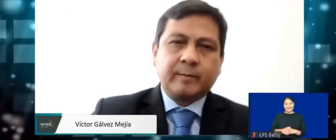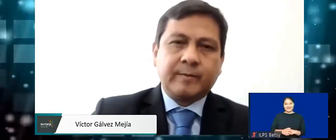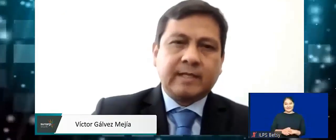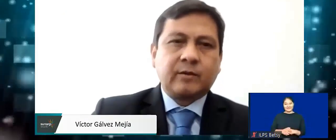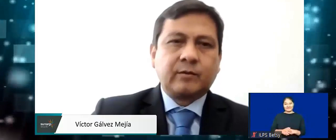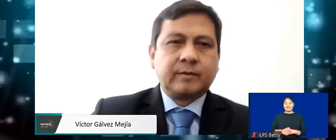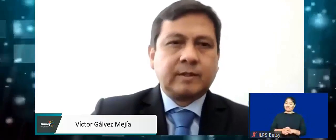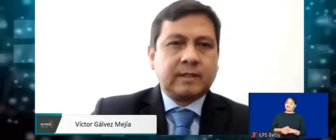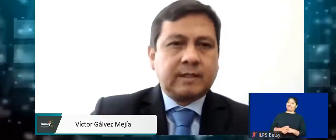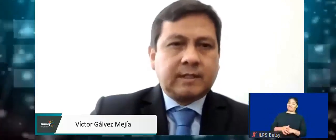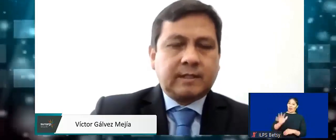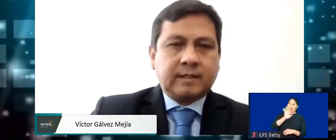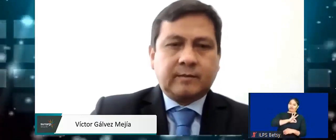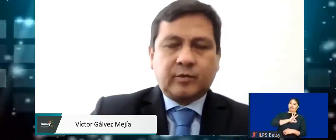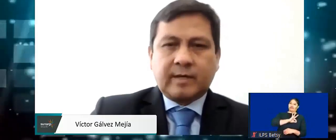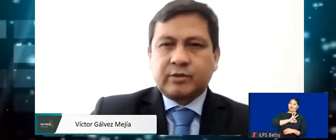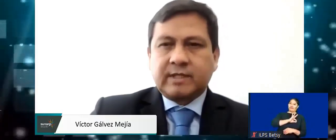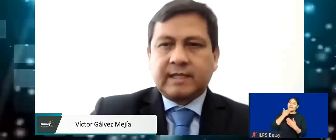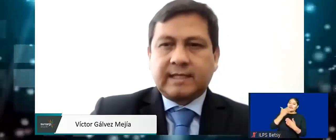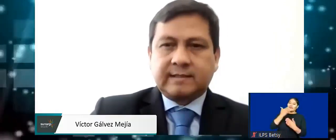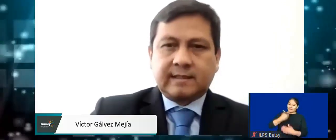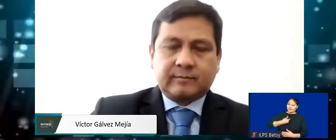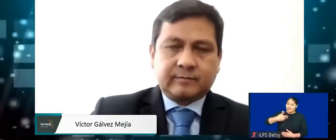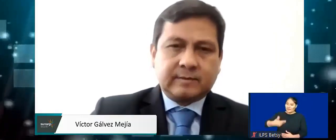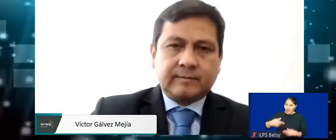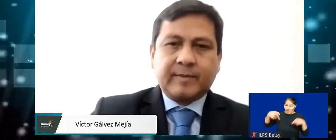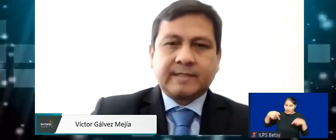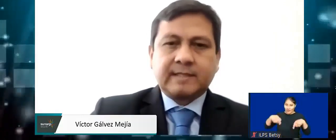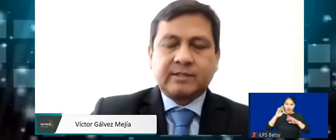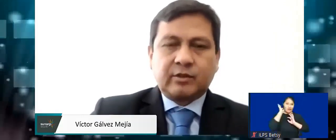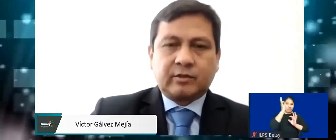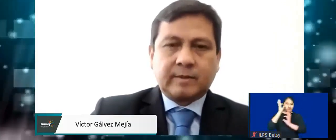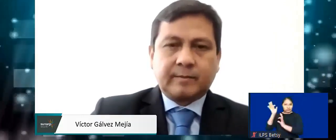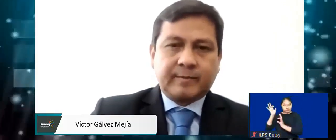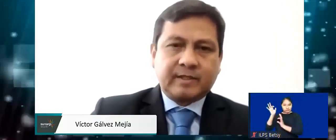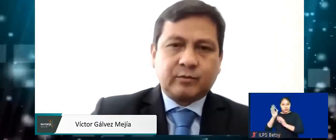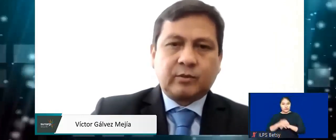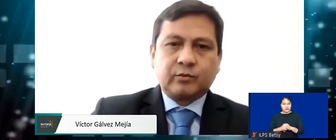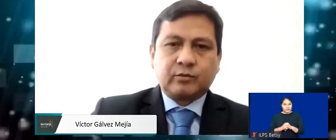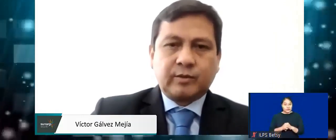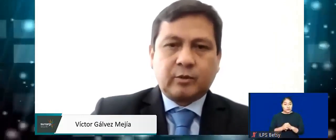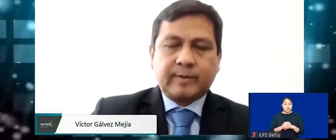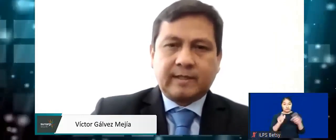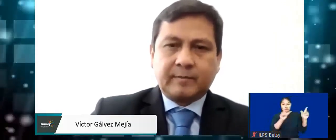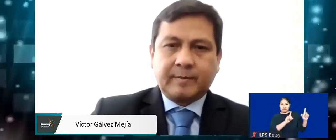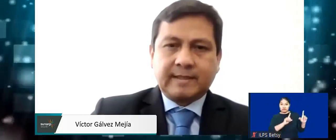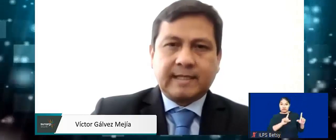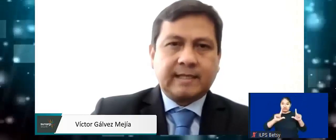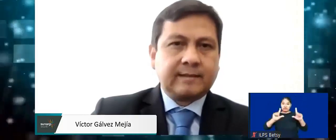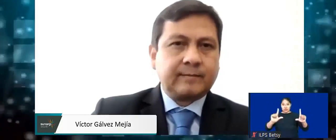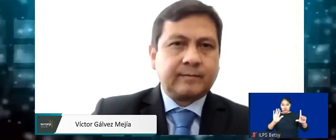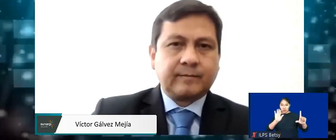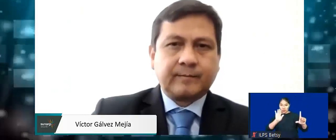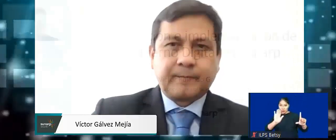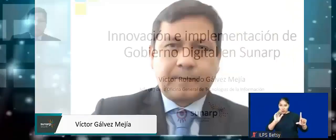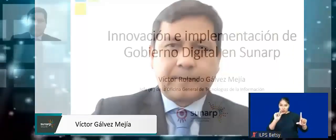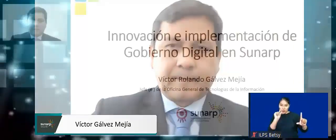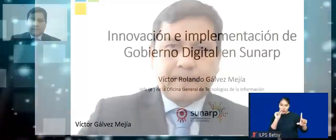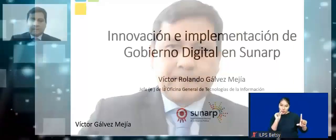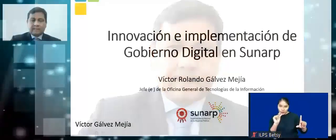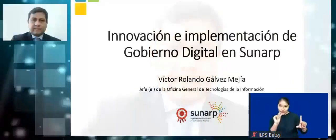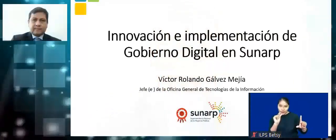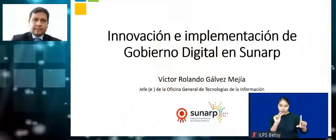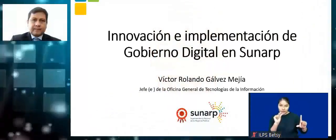organización por haberme invitado y voy a proceder a hacer mi presentación. Me permiten un segundo, voy a compartir mi pantalla.